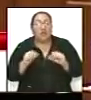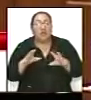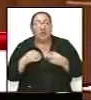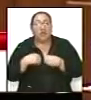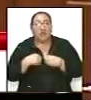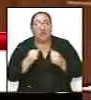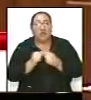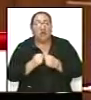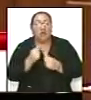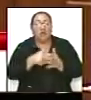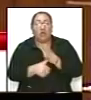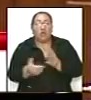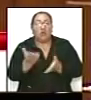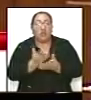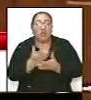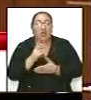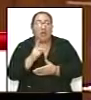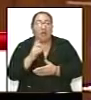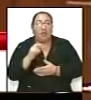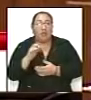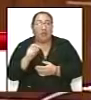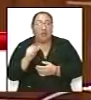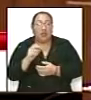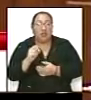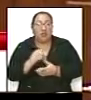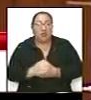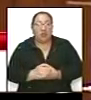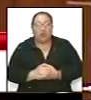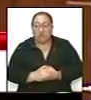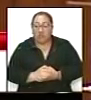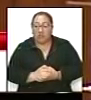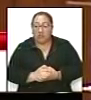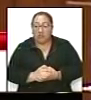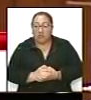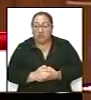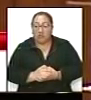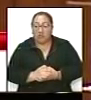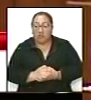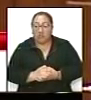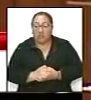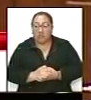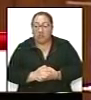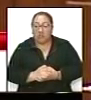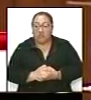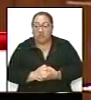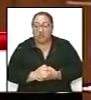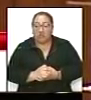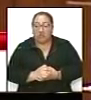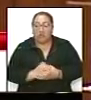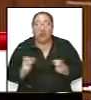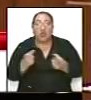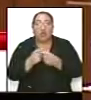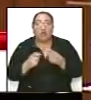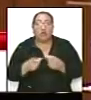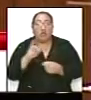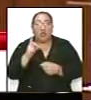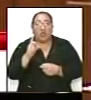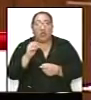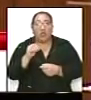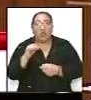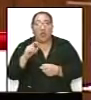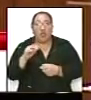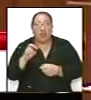procedente la solicitud de levantamiento de inmunidad parlamentaria de arresto del congresista Edwin